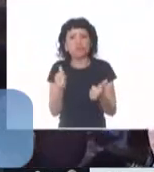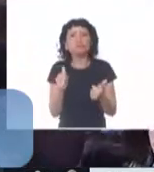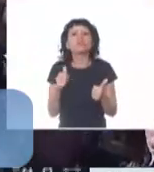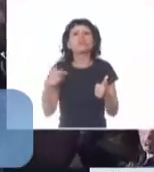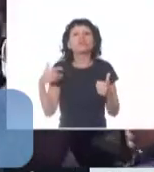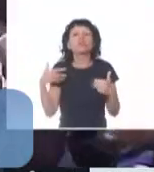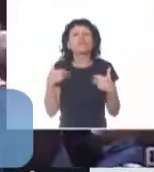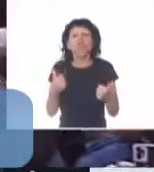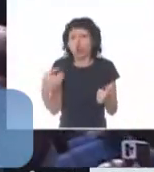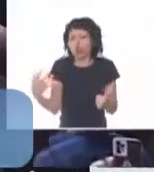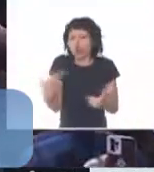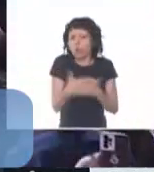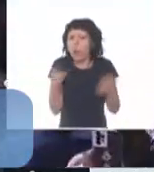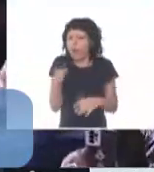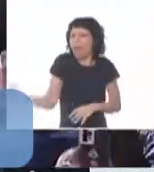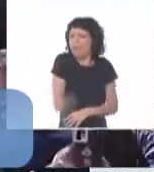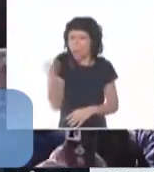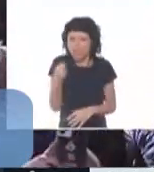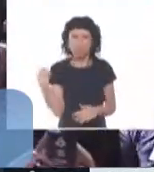como valores centrales.